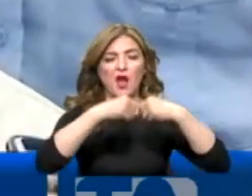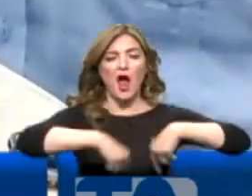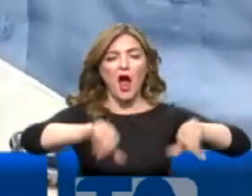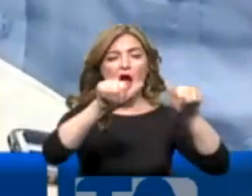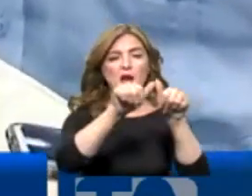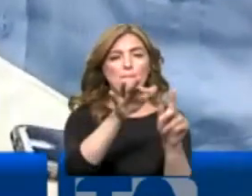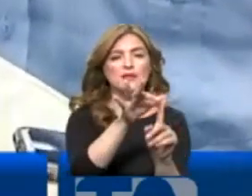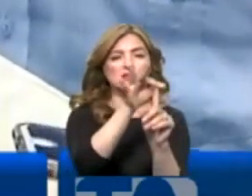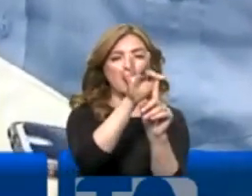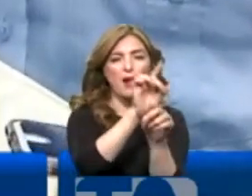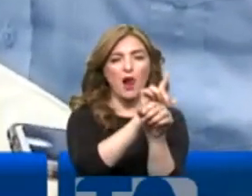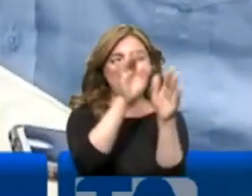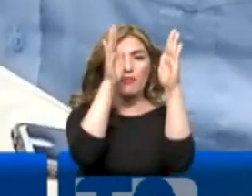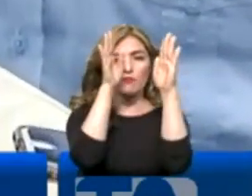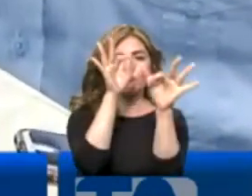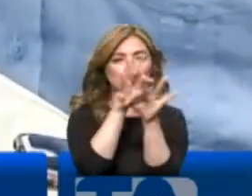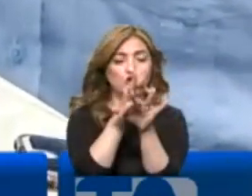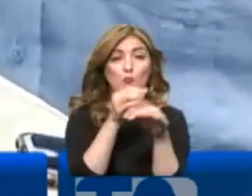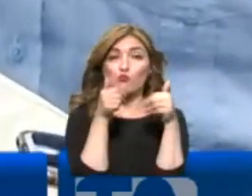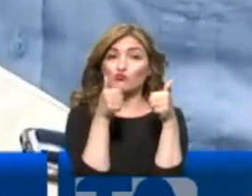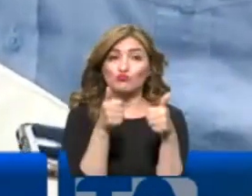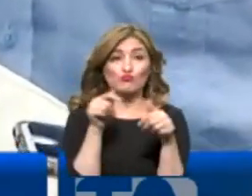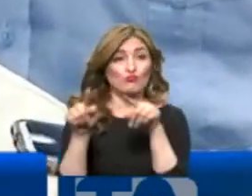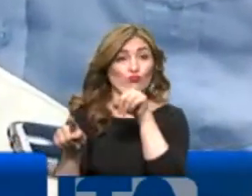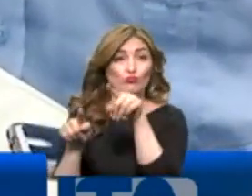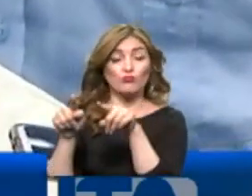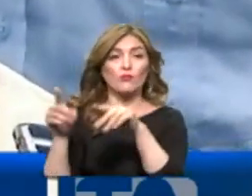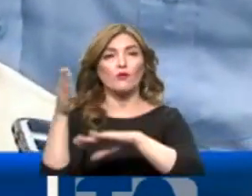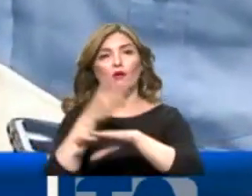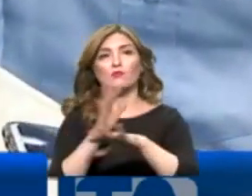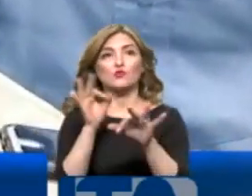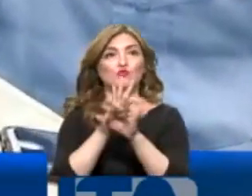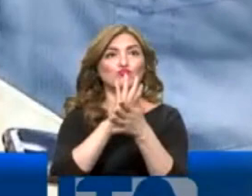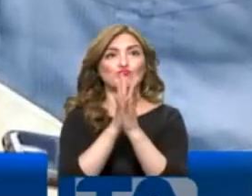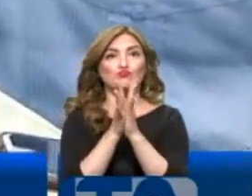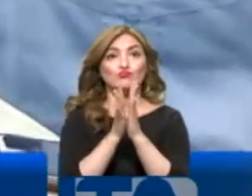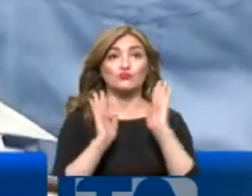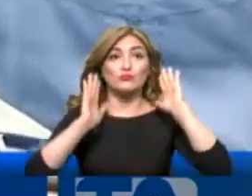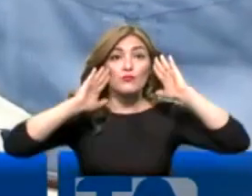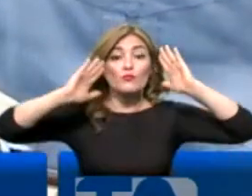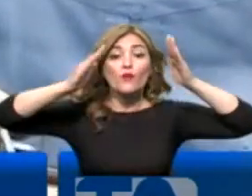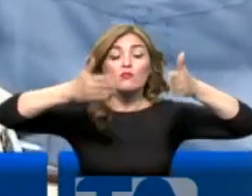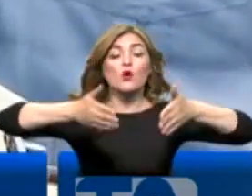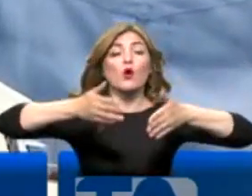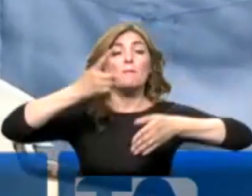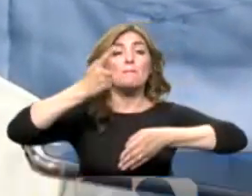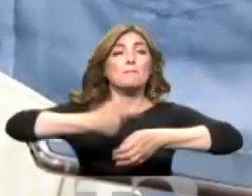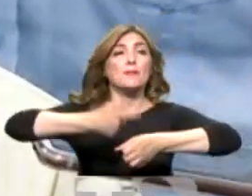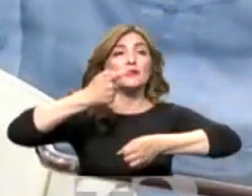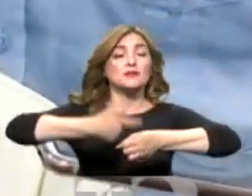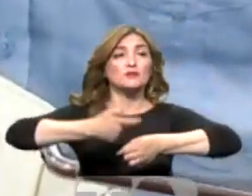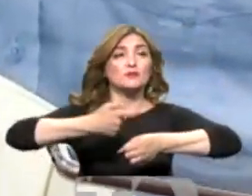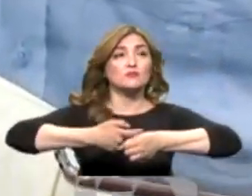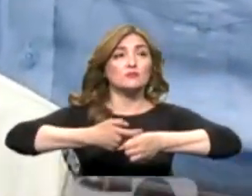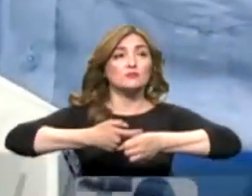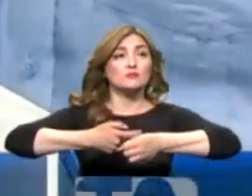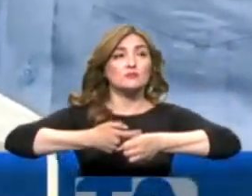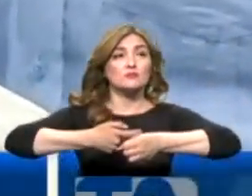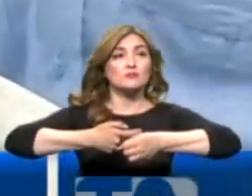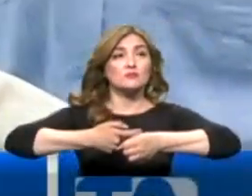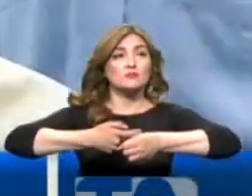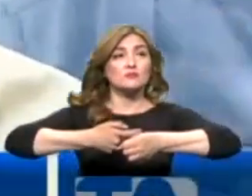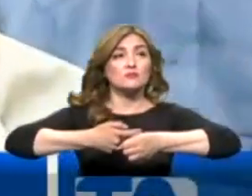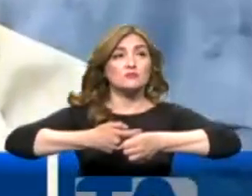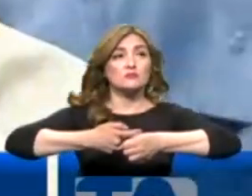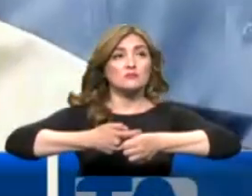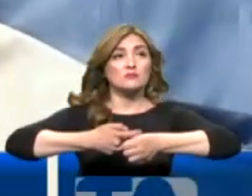áreas que están ya funcionando, inclusive algunas áreas que antes estaban destinadas únicamente para que puedan tener las personas